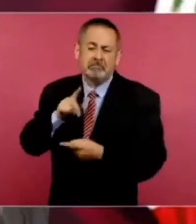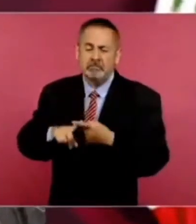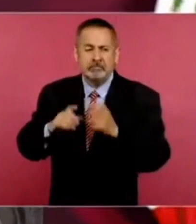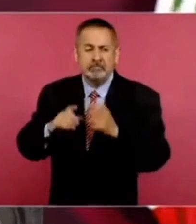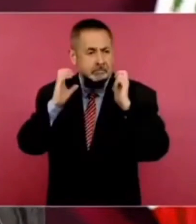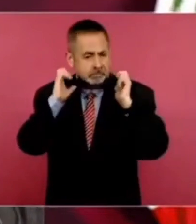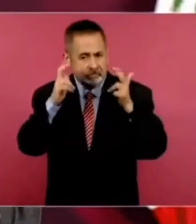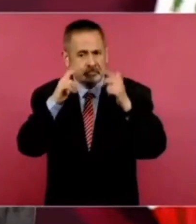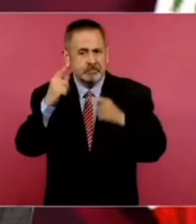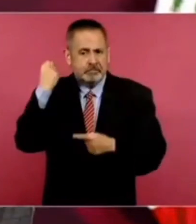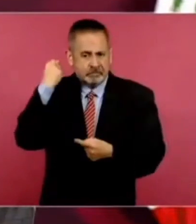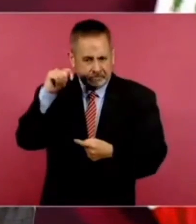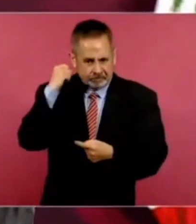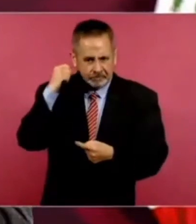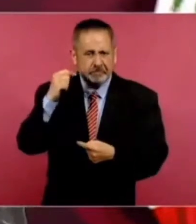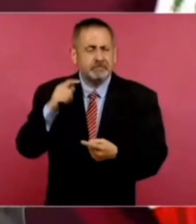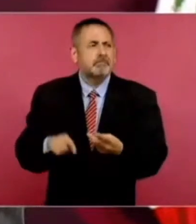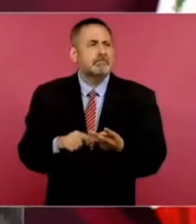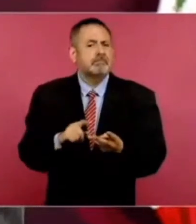Chiapas, Tabasco,